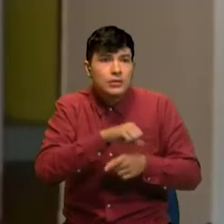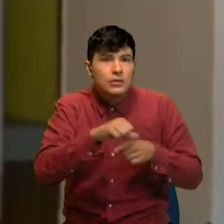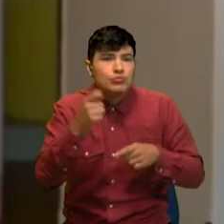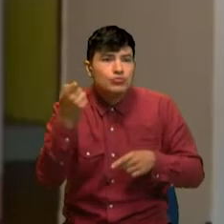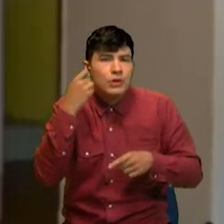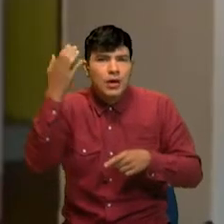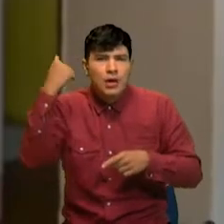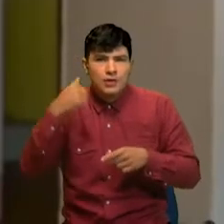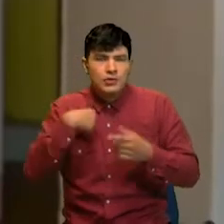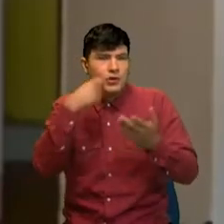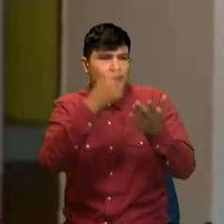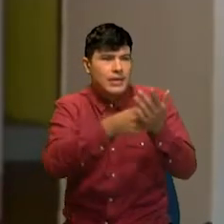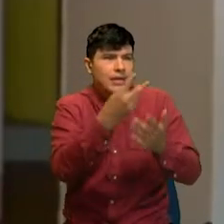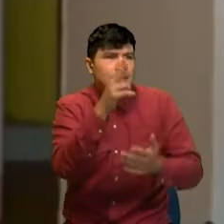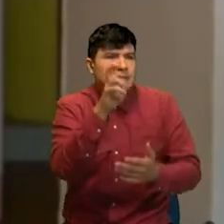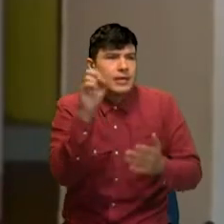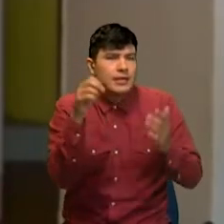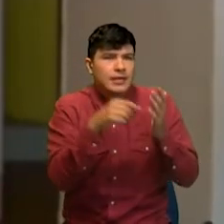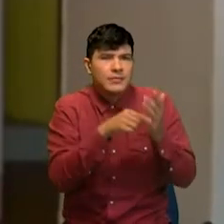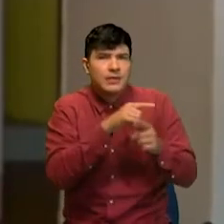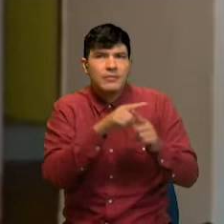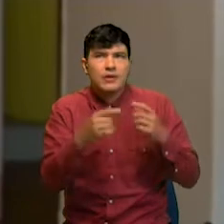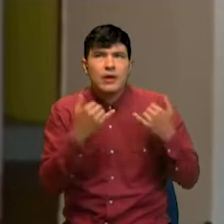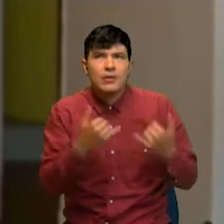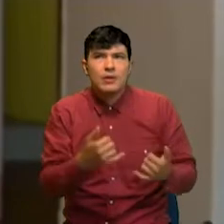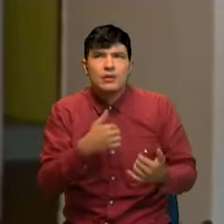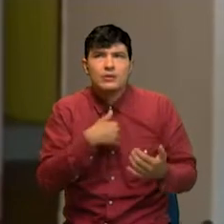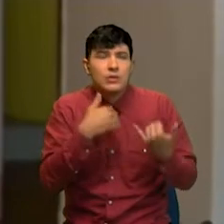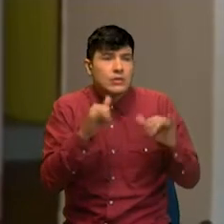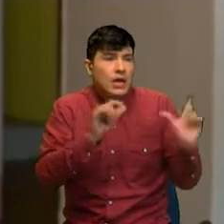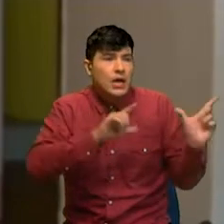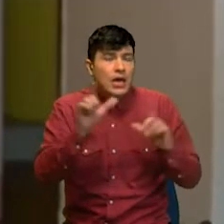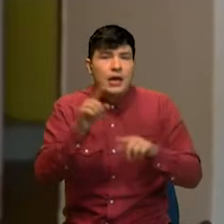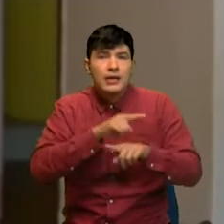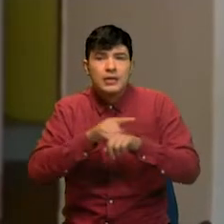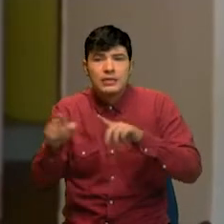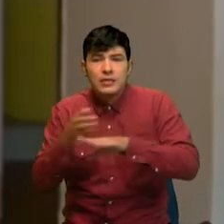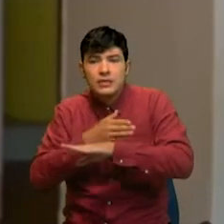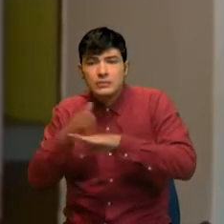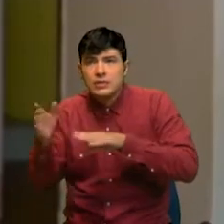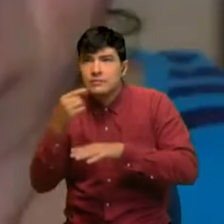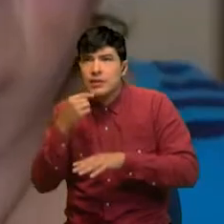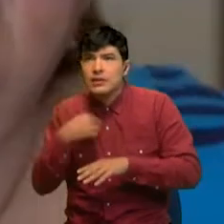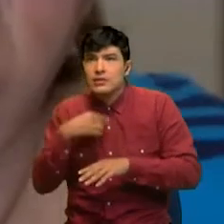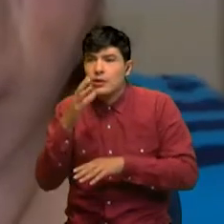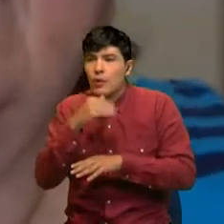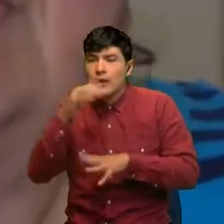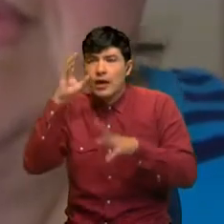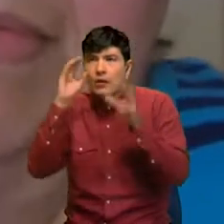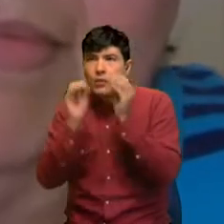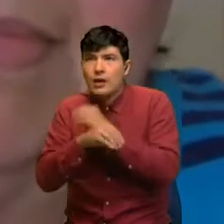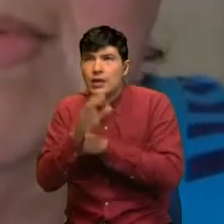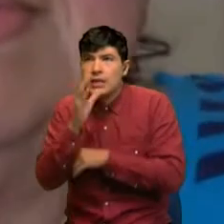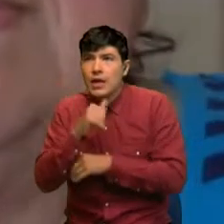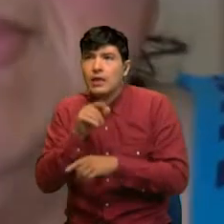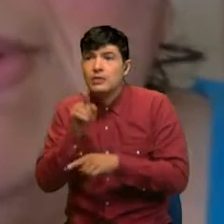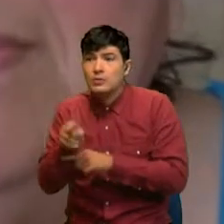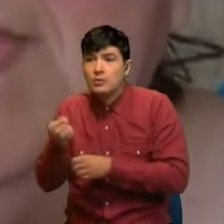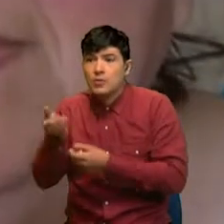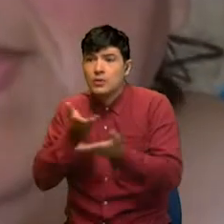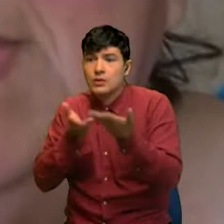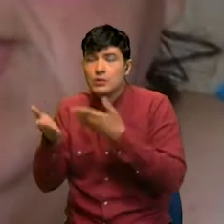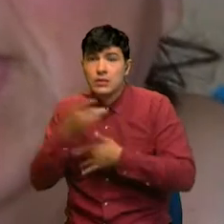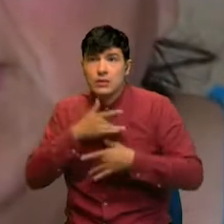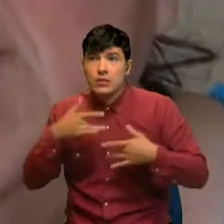Fui, pagué 70.000 y llevé el urocultivo y ahora que ya estaba todo listo, me dijeron, no hay convenio con nadie. Pese a sus condiciones de salud, ha